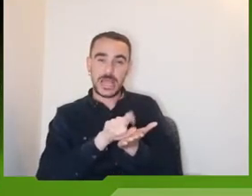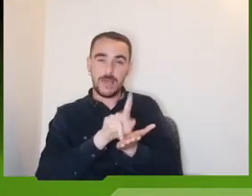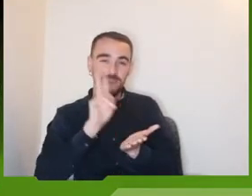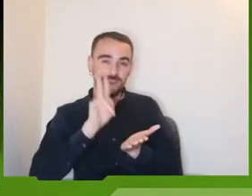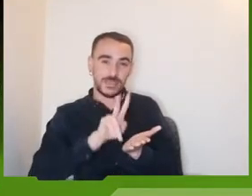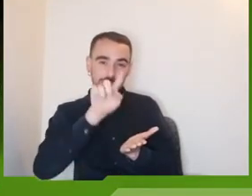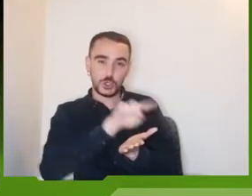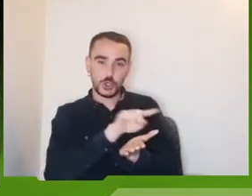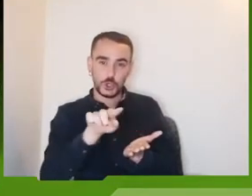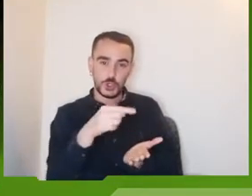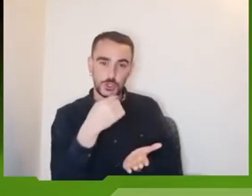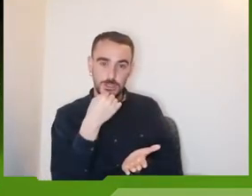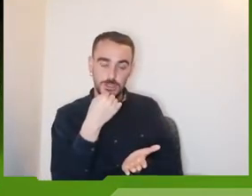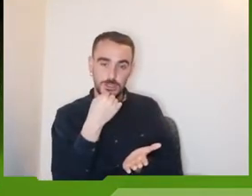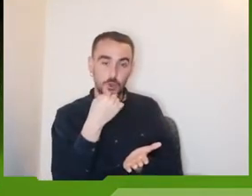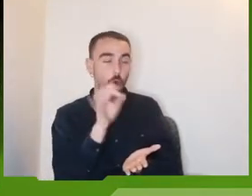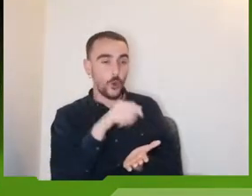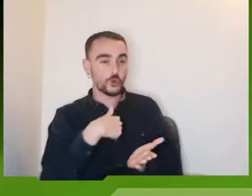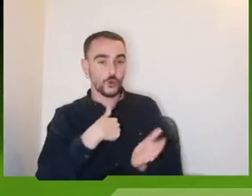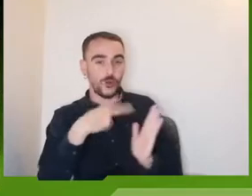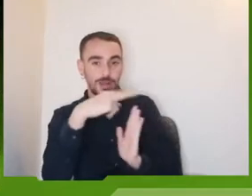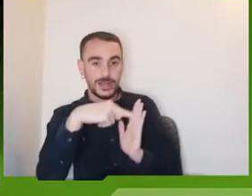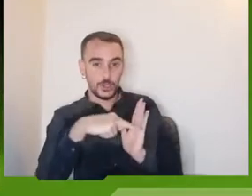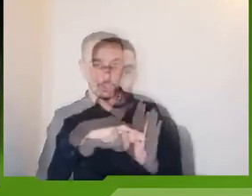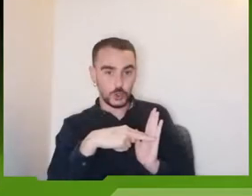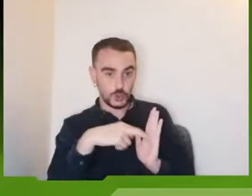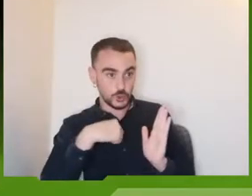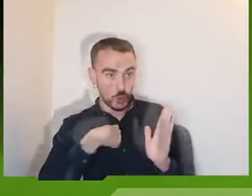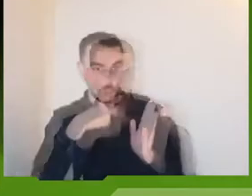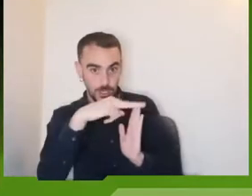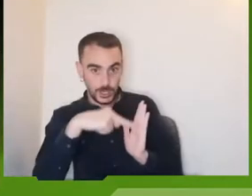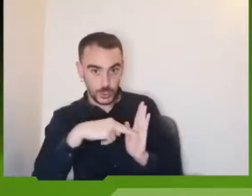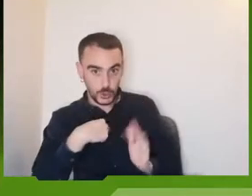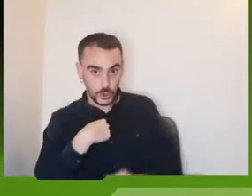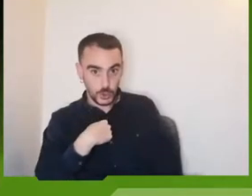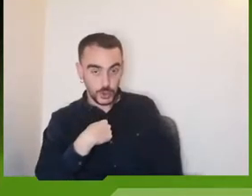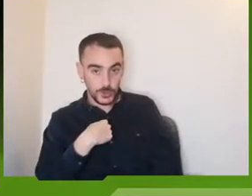yo. Si no te la leo yo, ¿eh?